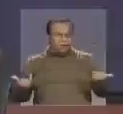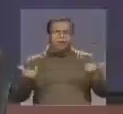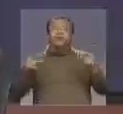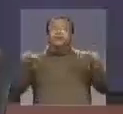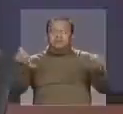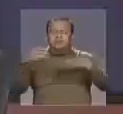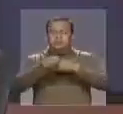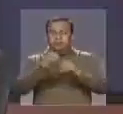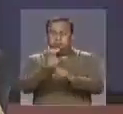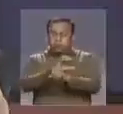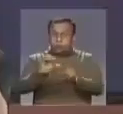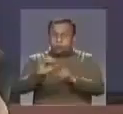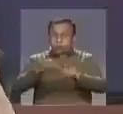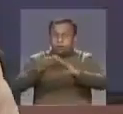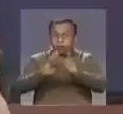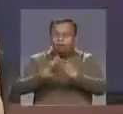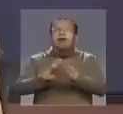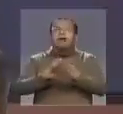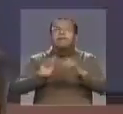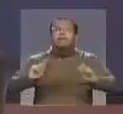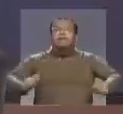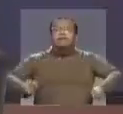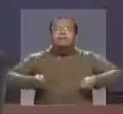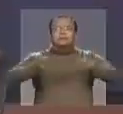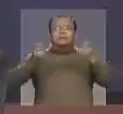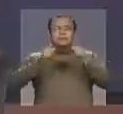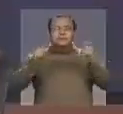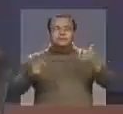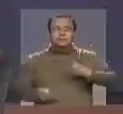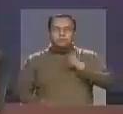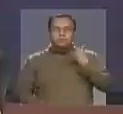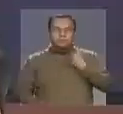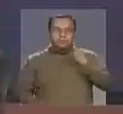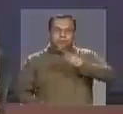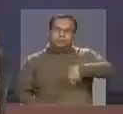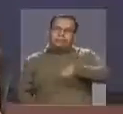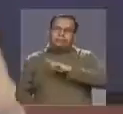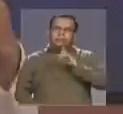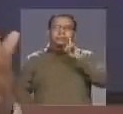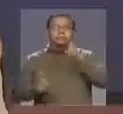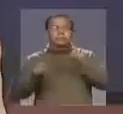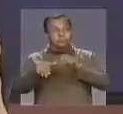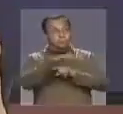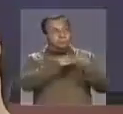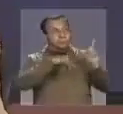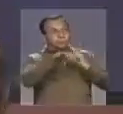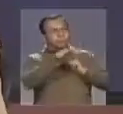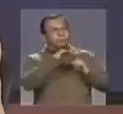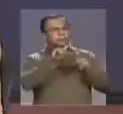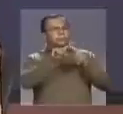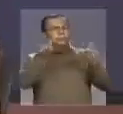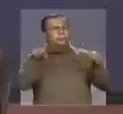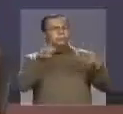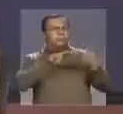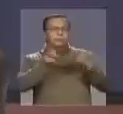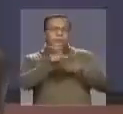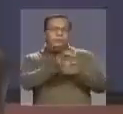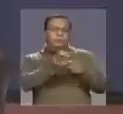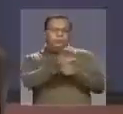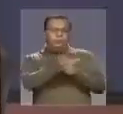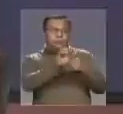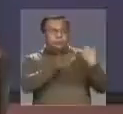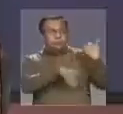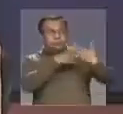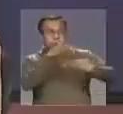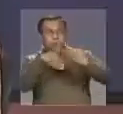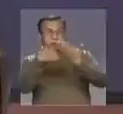identidad étnico-cultural para salvaguardar las juventudes de los escenarios de violencia en esta ciudad. Y sí,